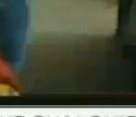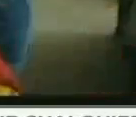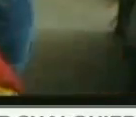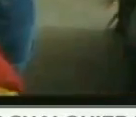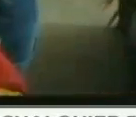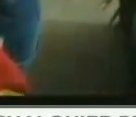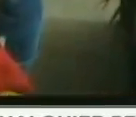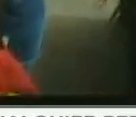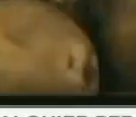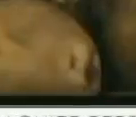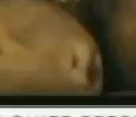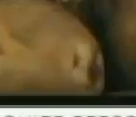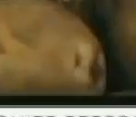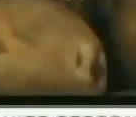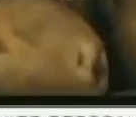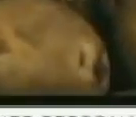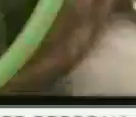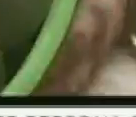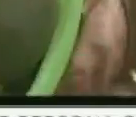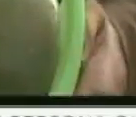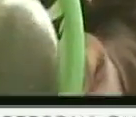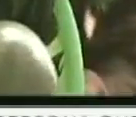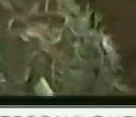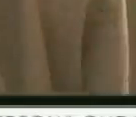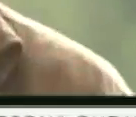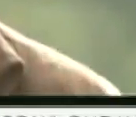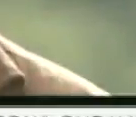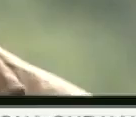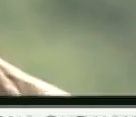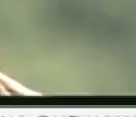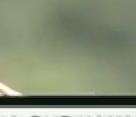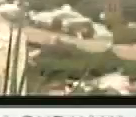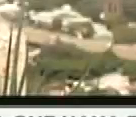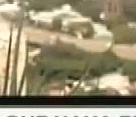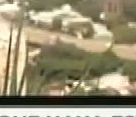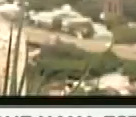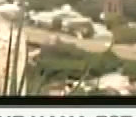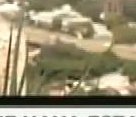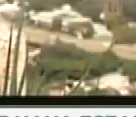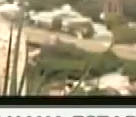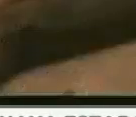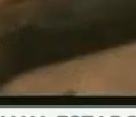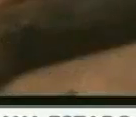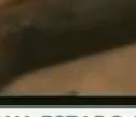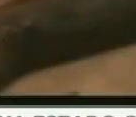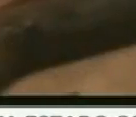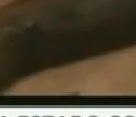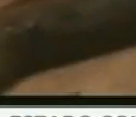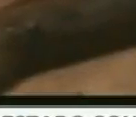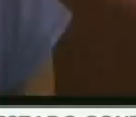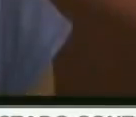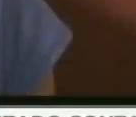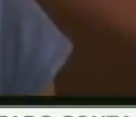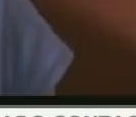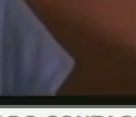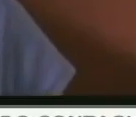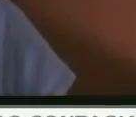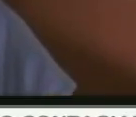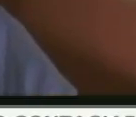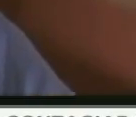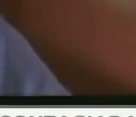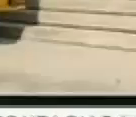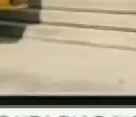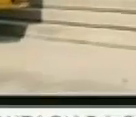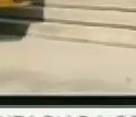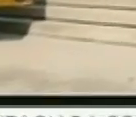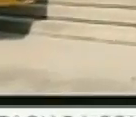que nunca se ha arrodillado. Siempre para adelante, que siempre saque ese pecho.